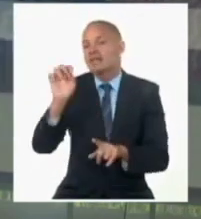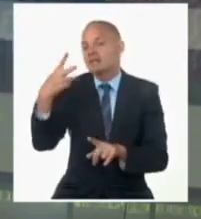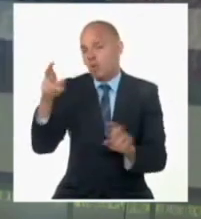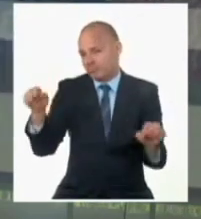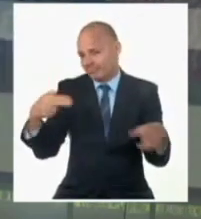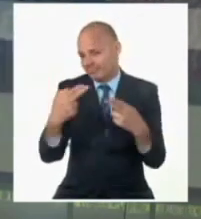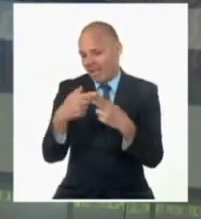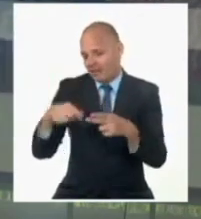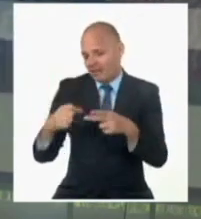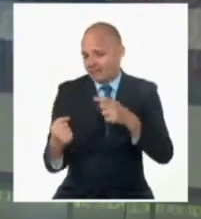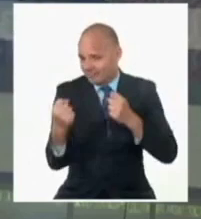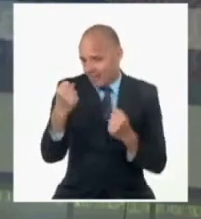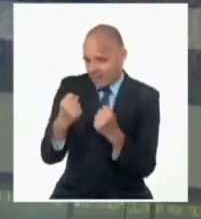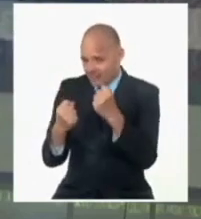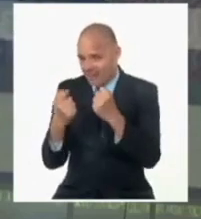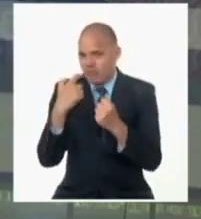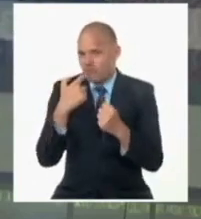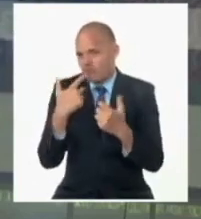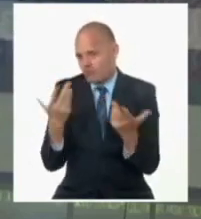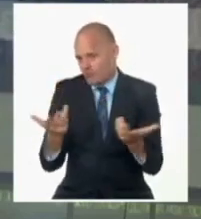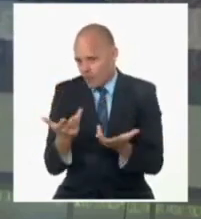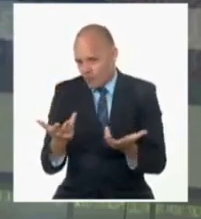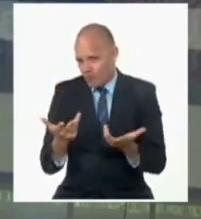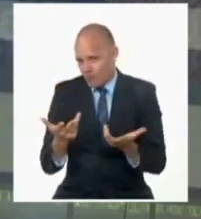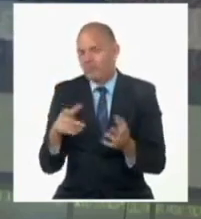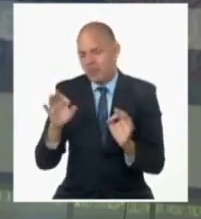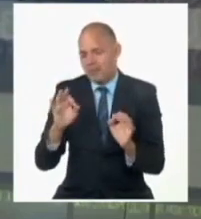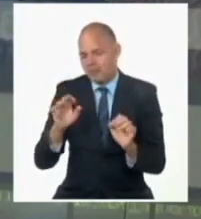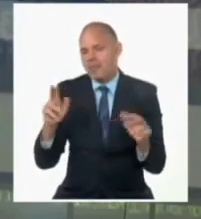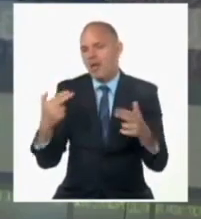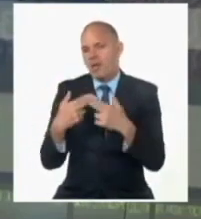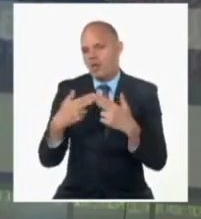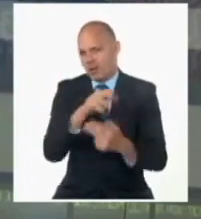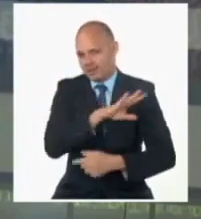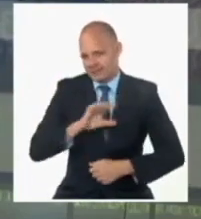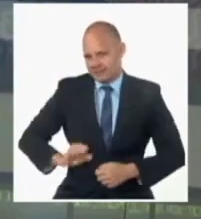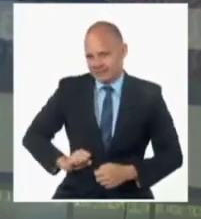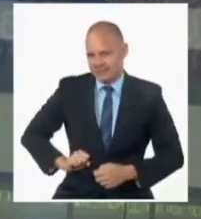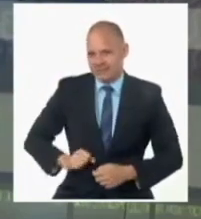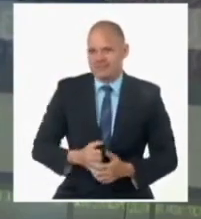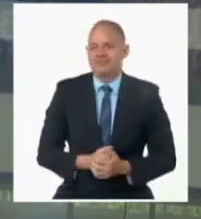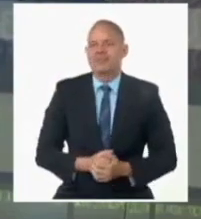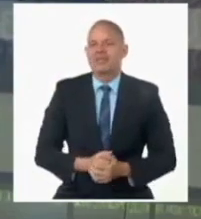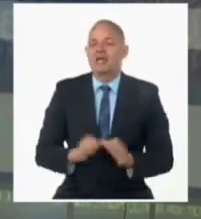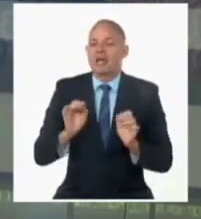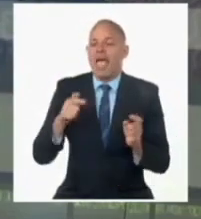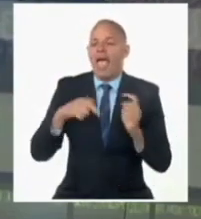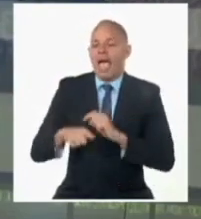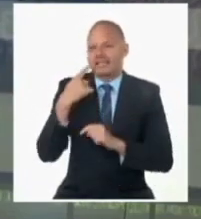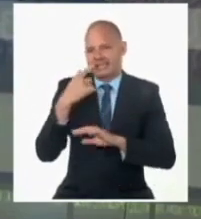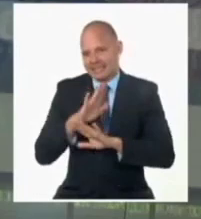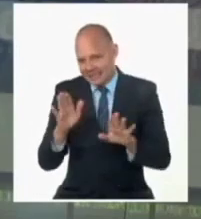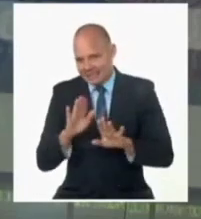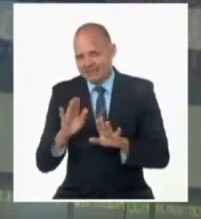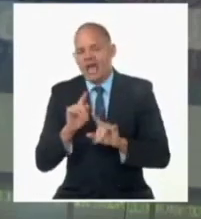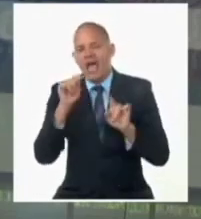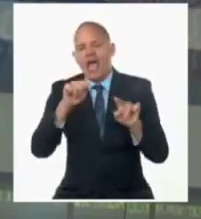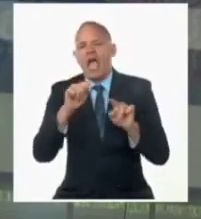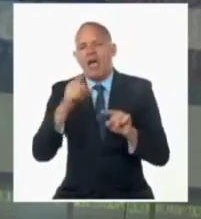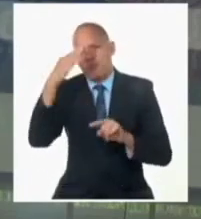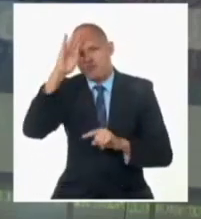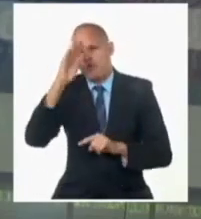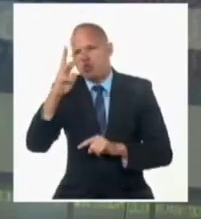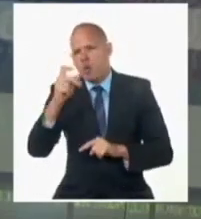las semifinales del boxeo en estos Juegos Centroamericanos y del Caribe. En esta instancia, Cuba ubicó a 9 púgiles, divididos en